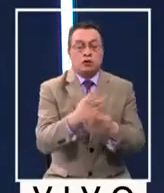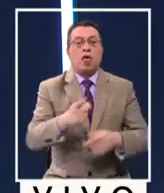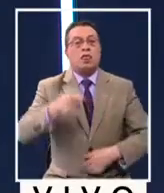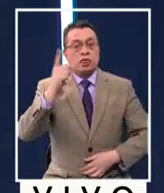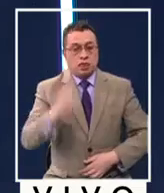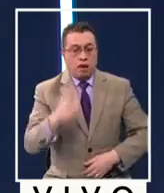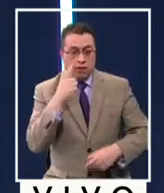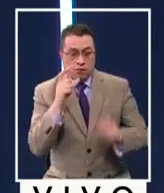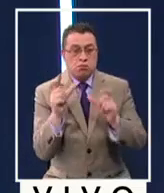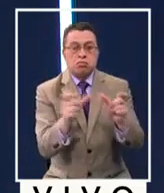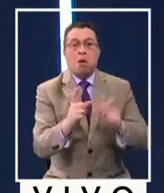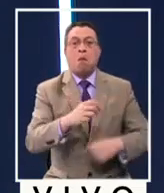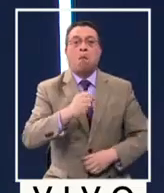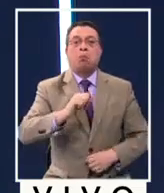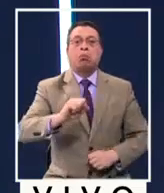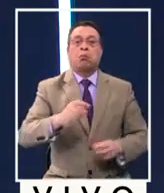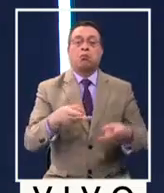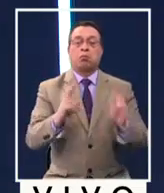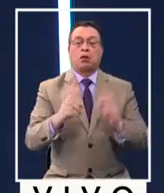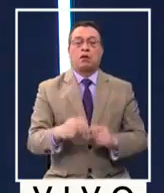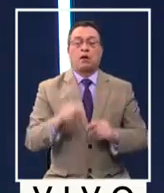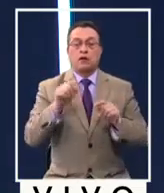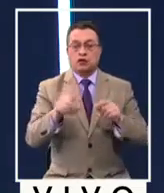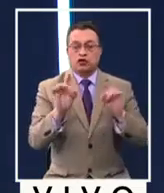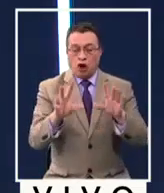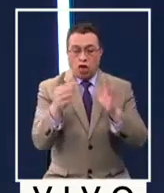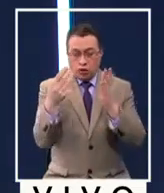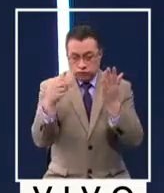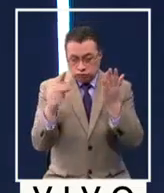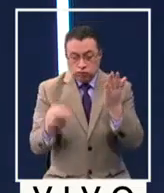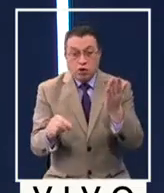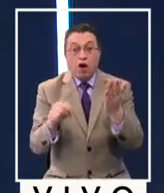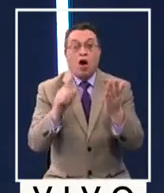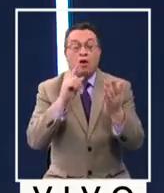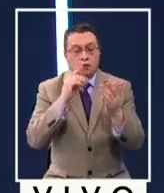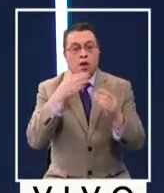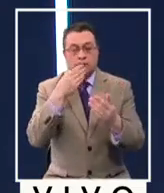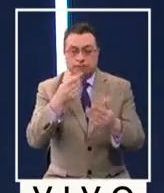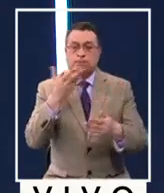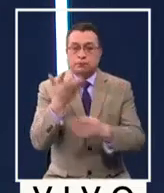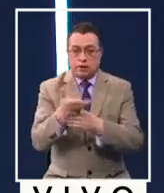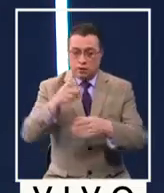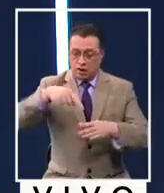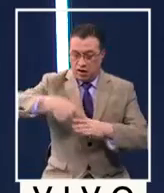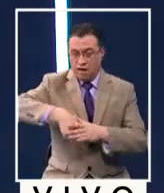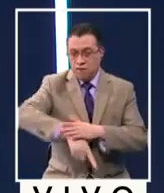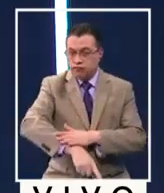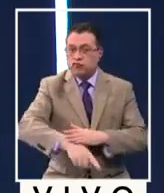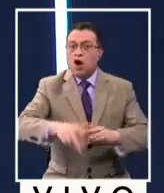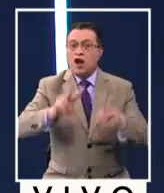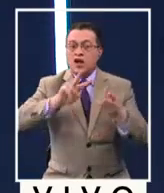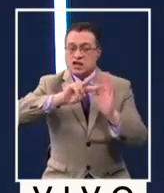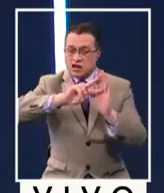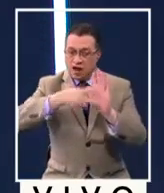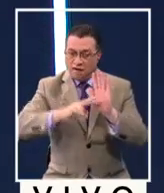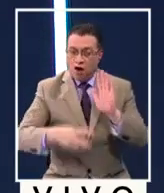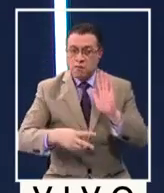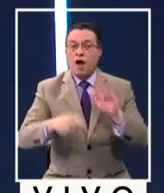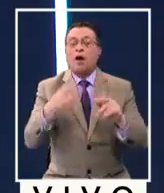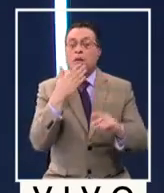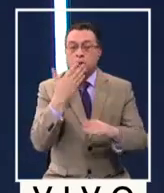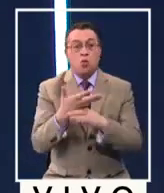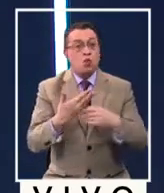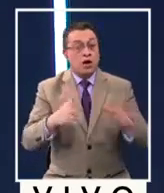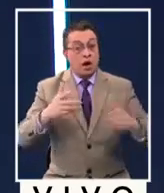deberían fiscalizarlo. Este informe no solo diagnostica, también propone una profunda reforma en que cualquier persona que cumpla